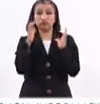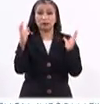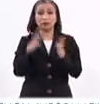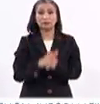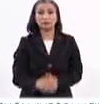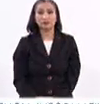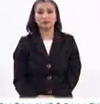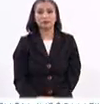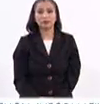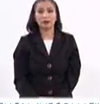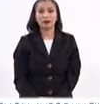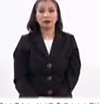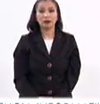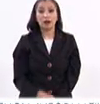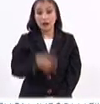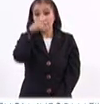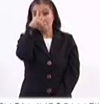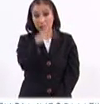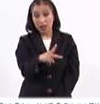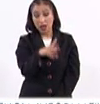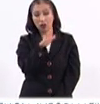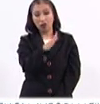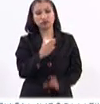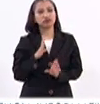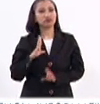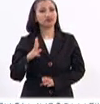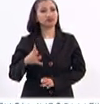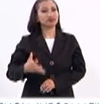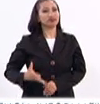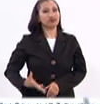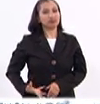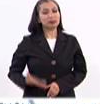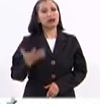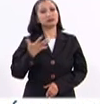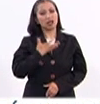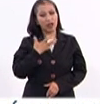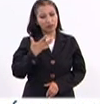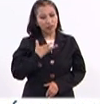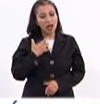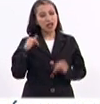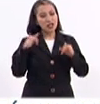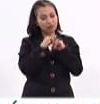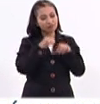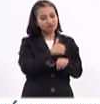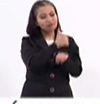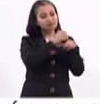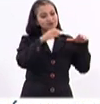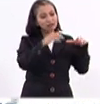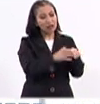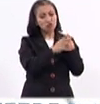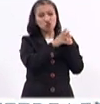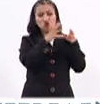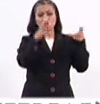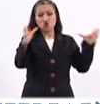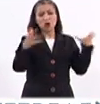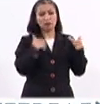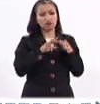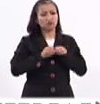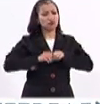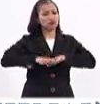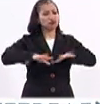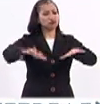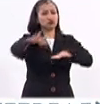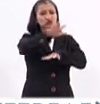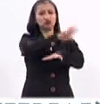magnitud. México está muy orgulloso de contar con una institución de las dimensiones y